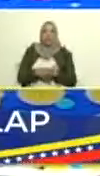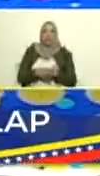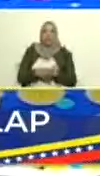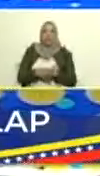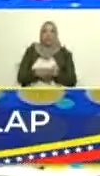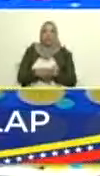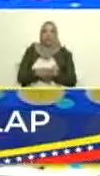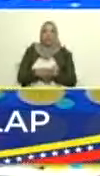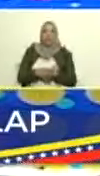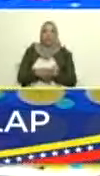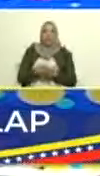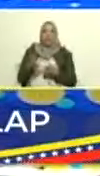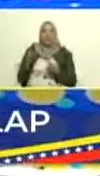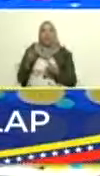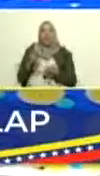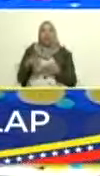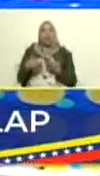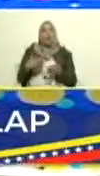la P de producción.